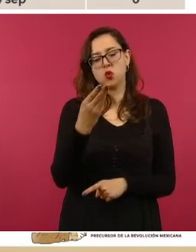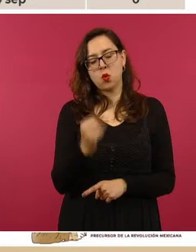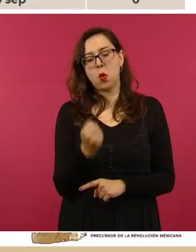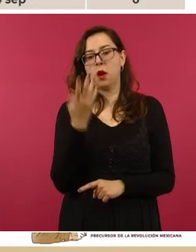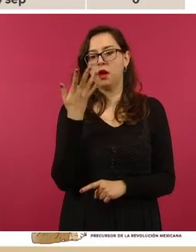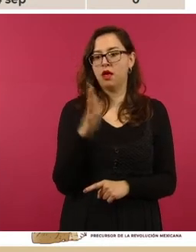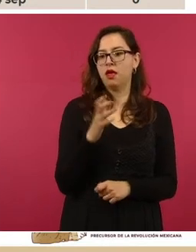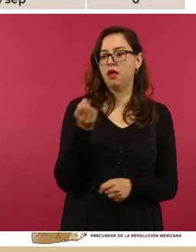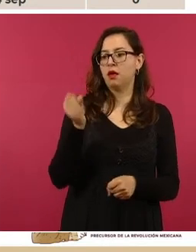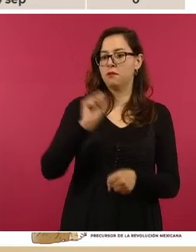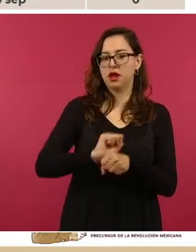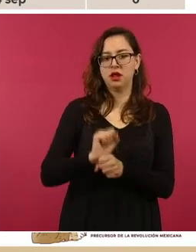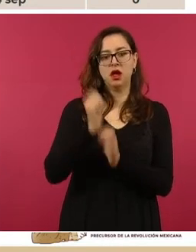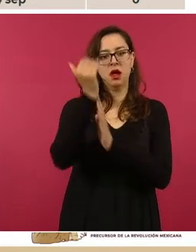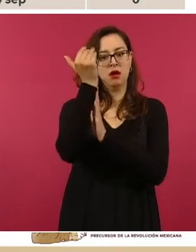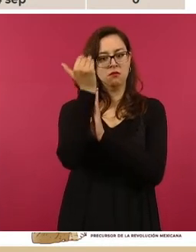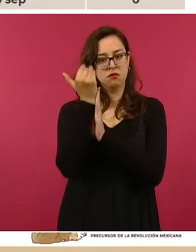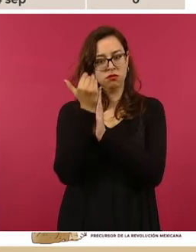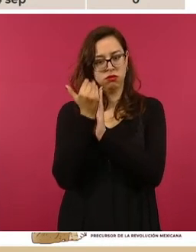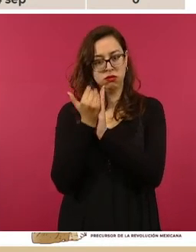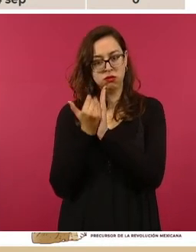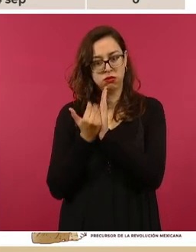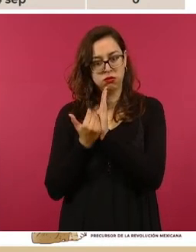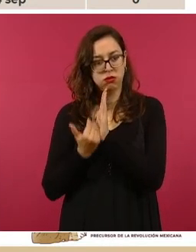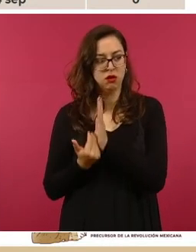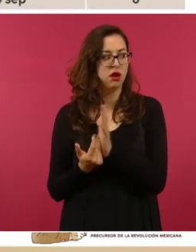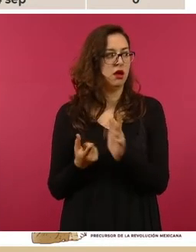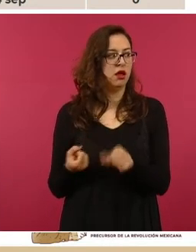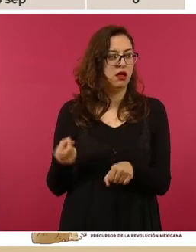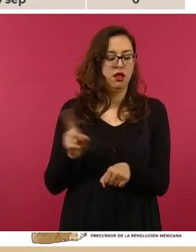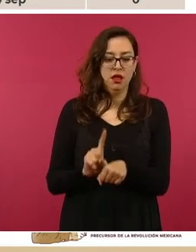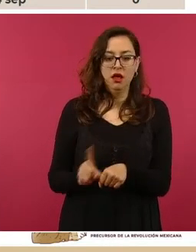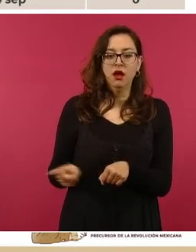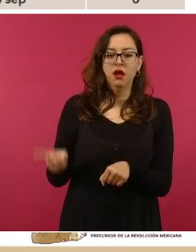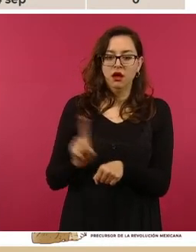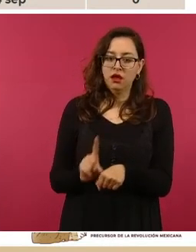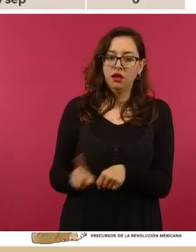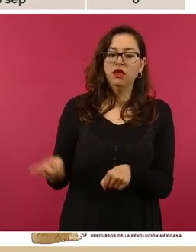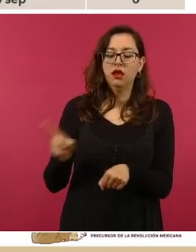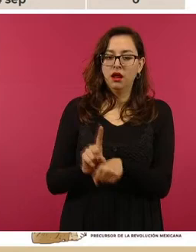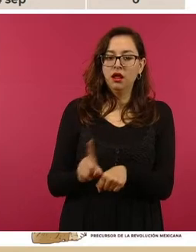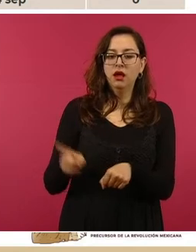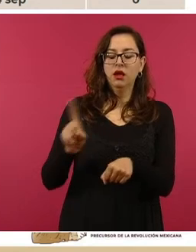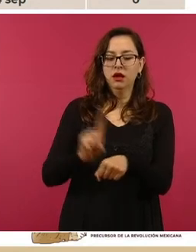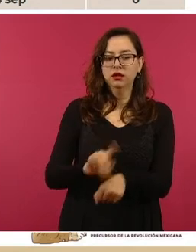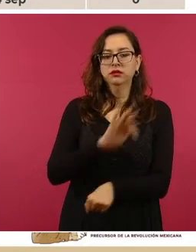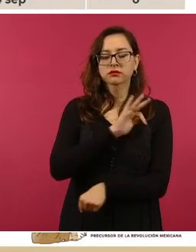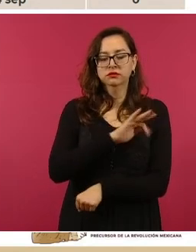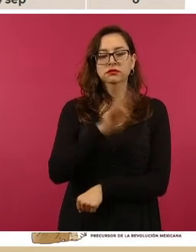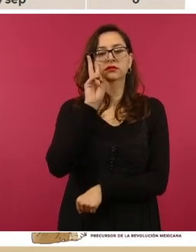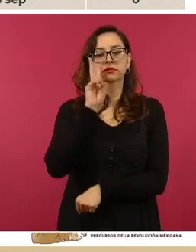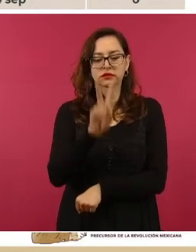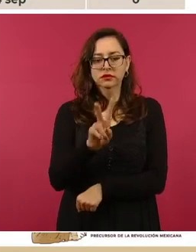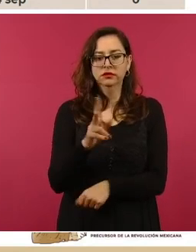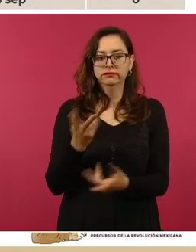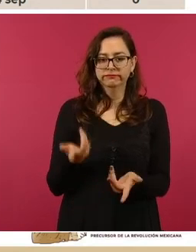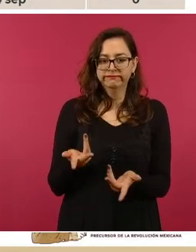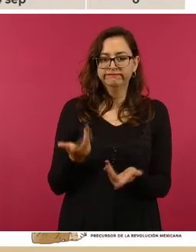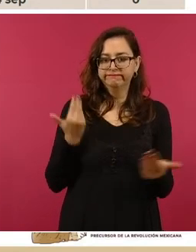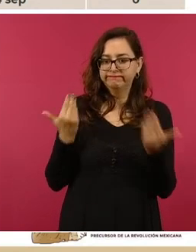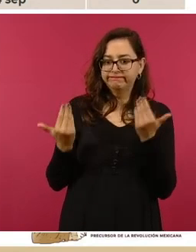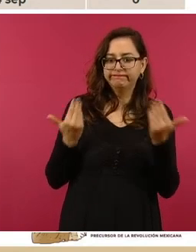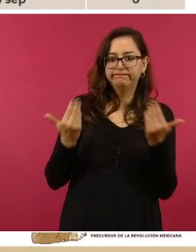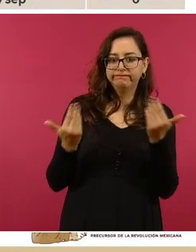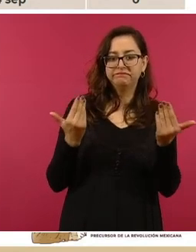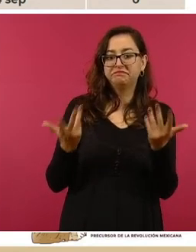descenso continuo, y tenemos el promedio diario por semana, donde vemos que en la última semana estamos teniendo un promedio que está